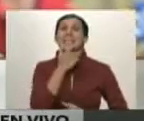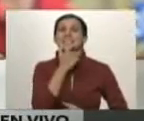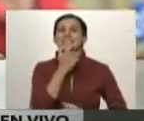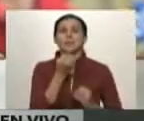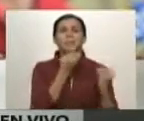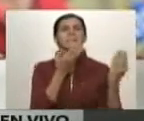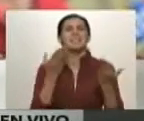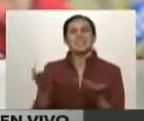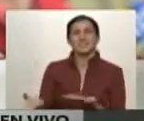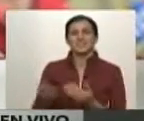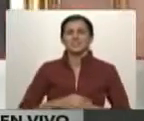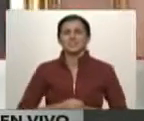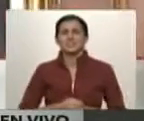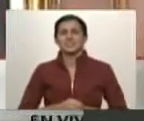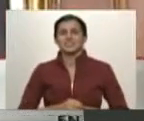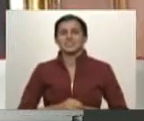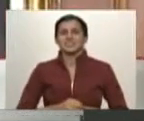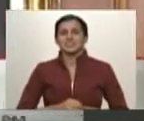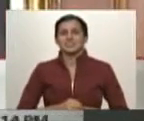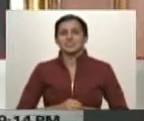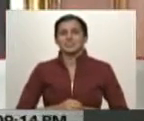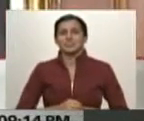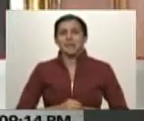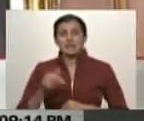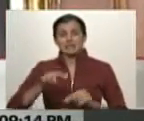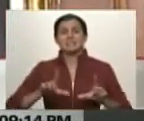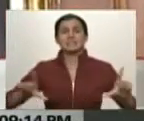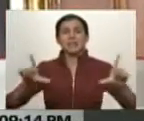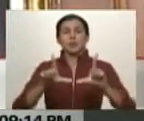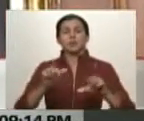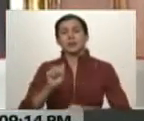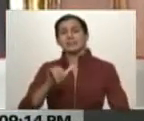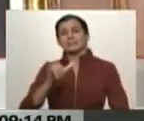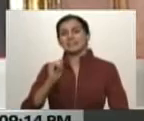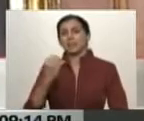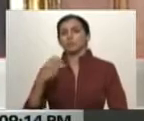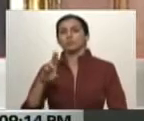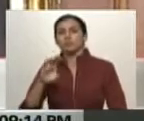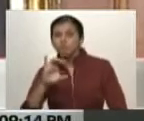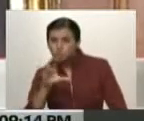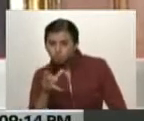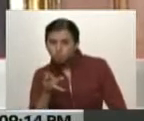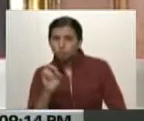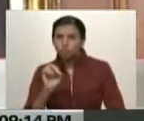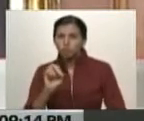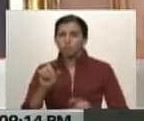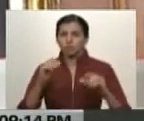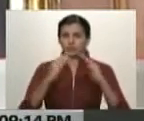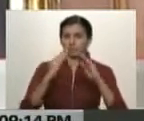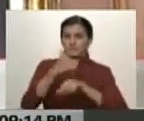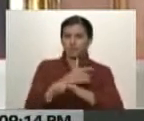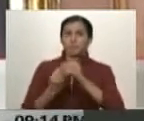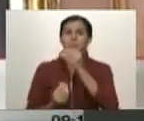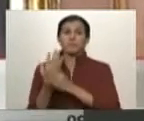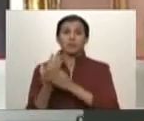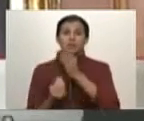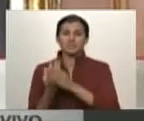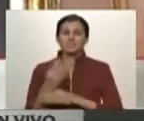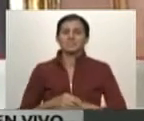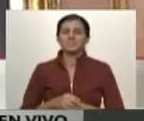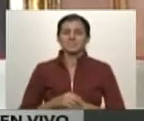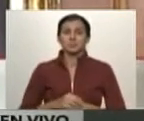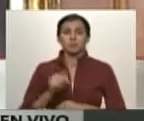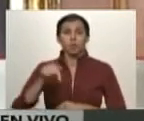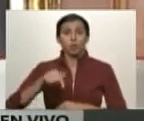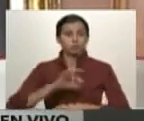estamos aquí en el salón ayacucho del palacio de miraflores hemos tenido una jornada